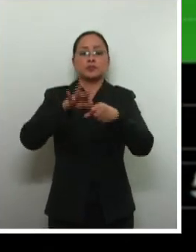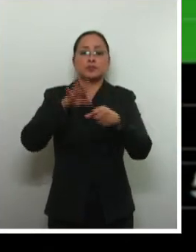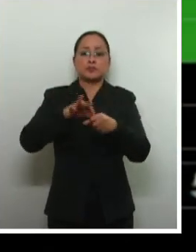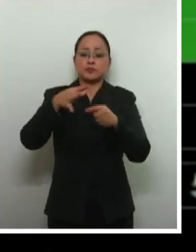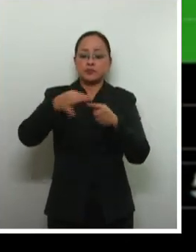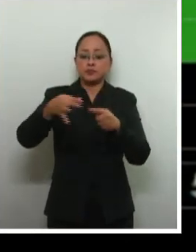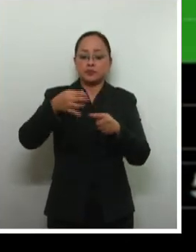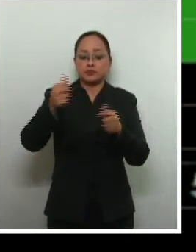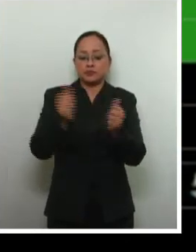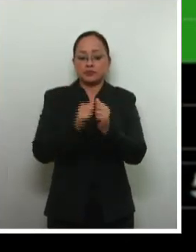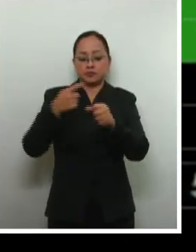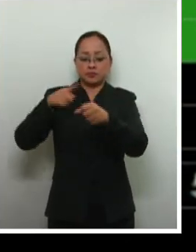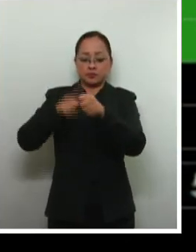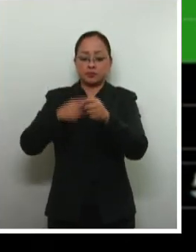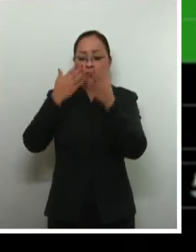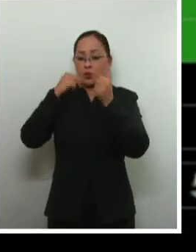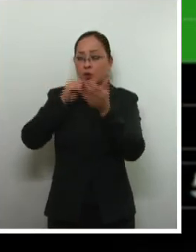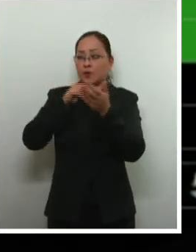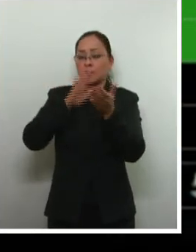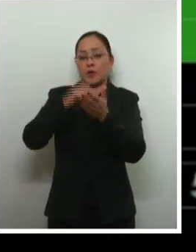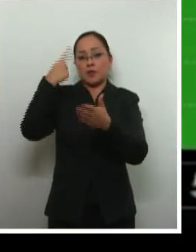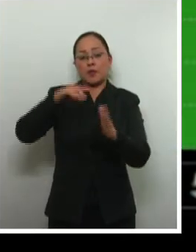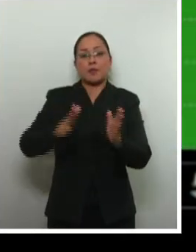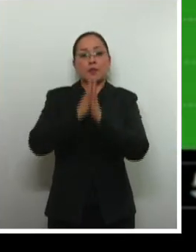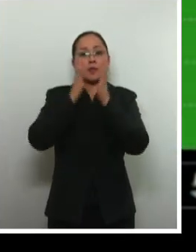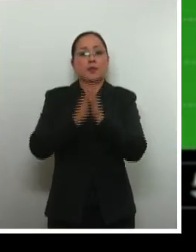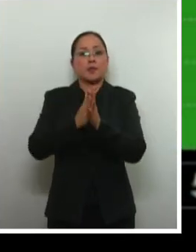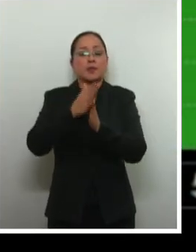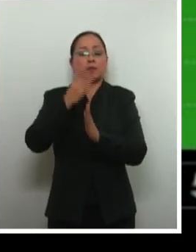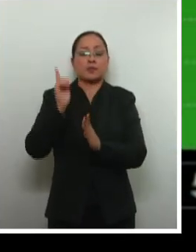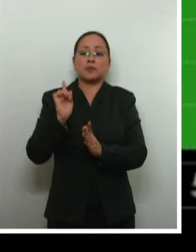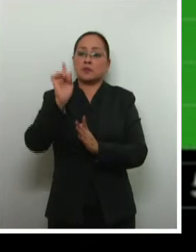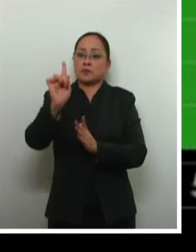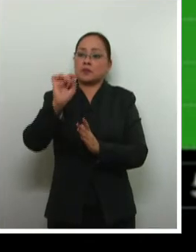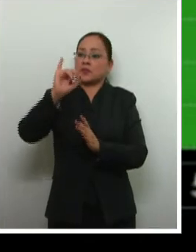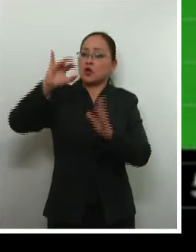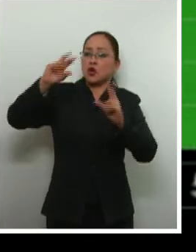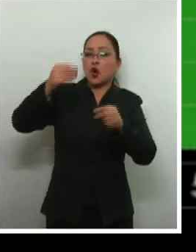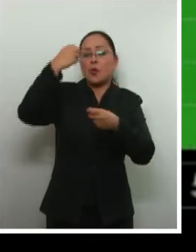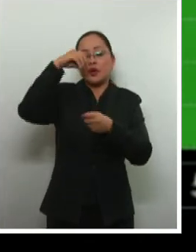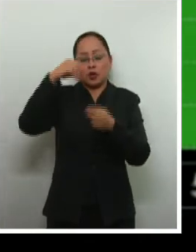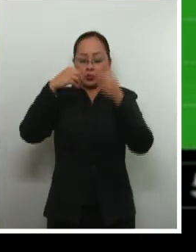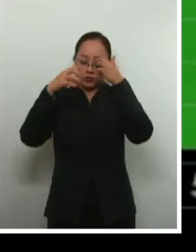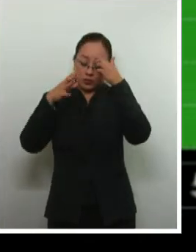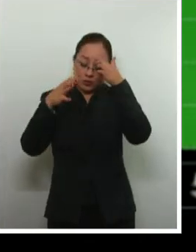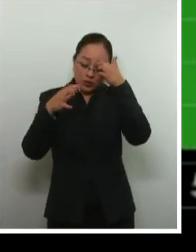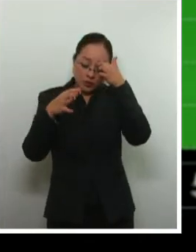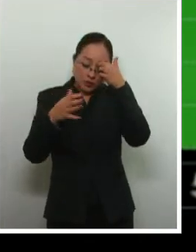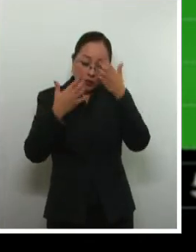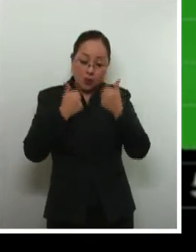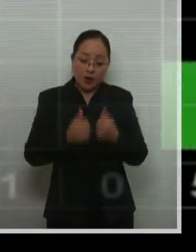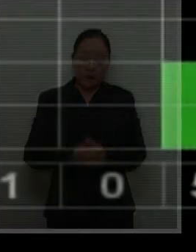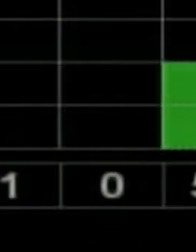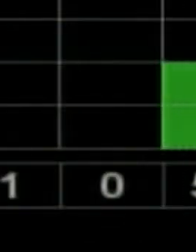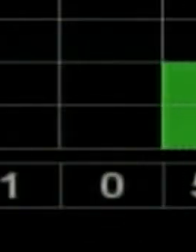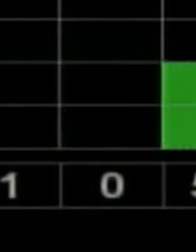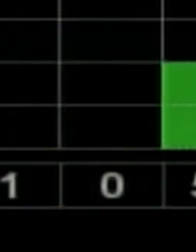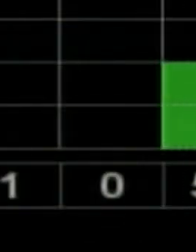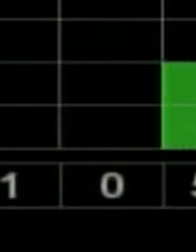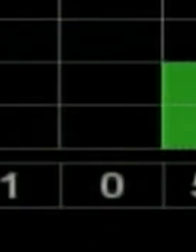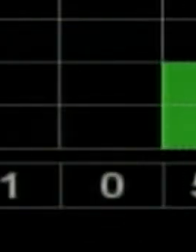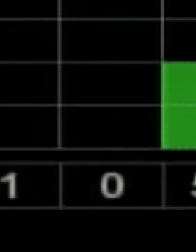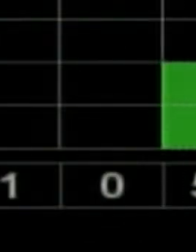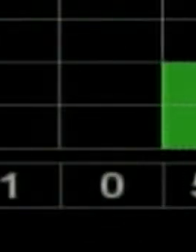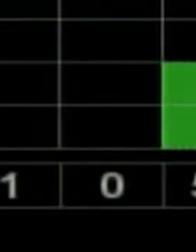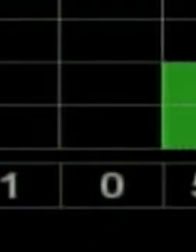reserva, puesto que no hubo registro de intervenciones de oradores a favor o en contra. Así que